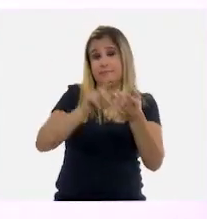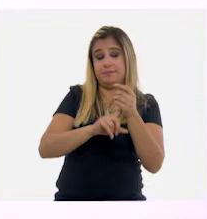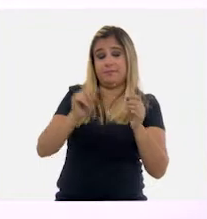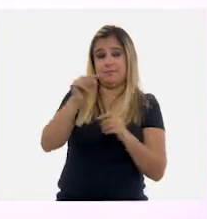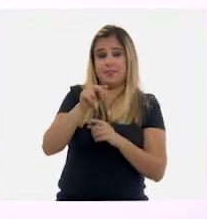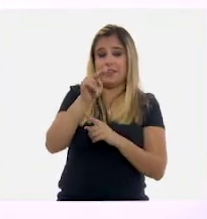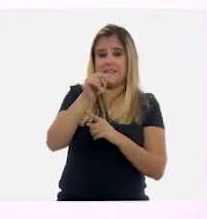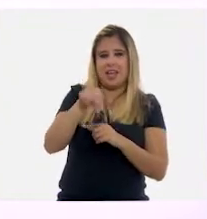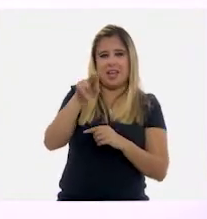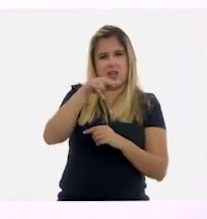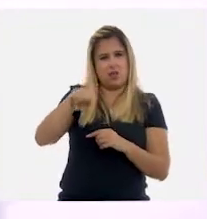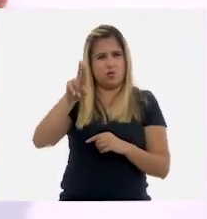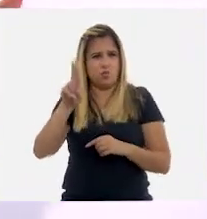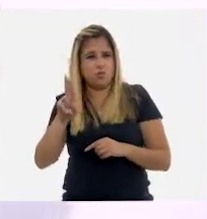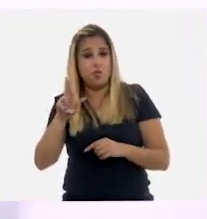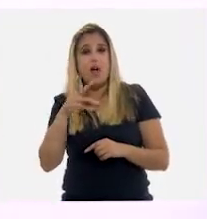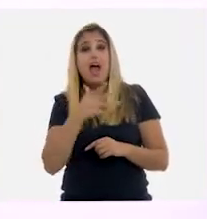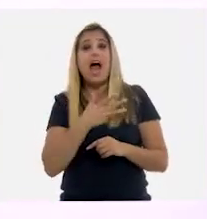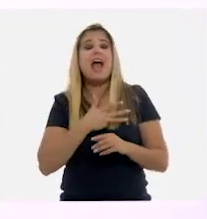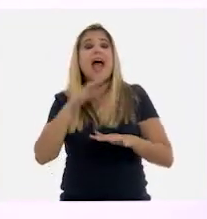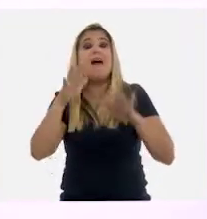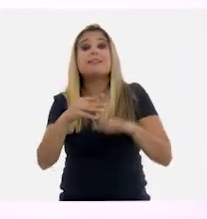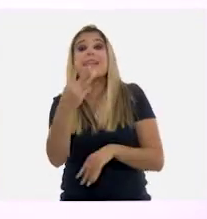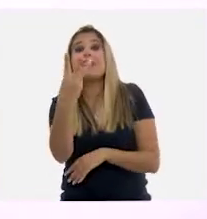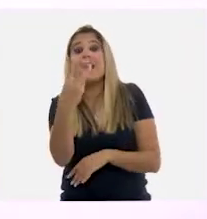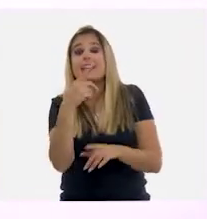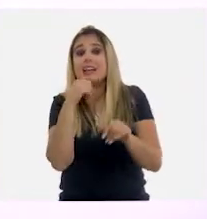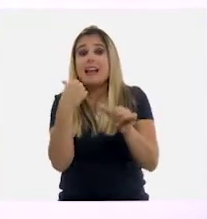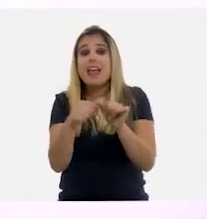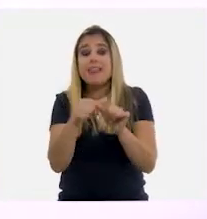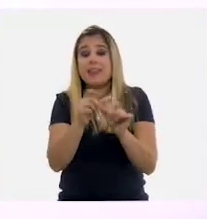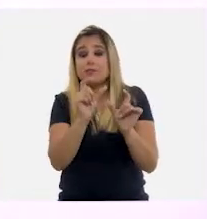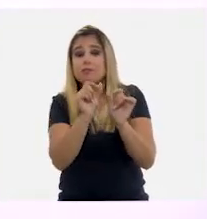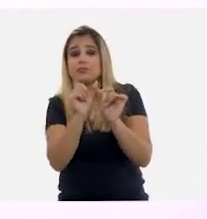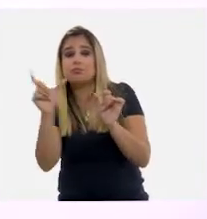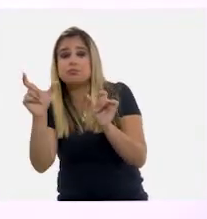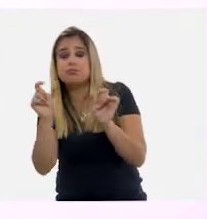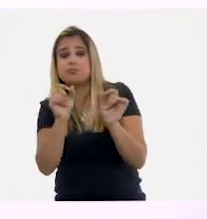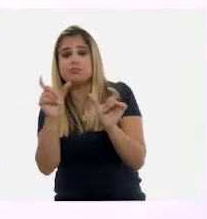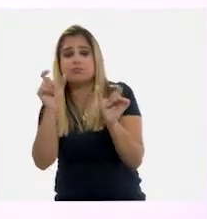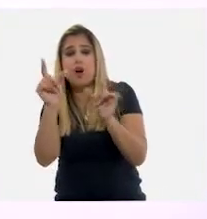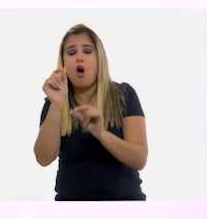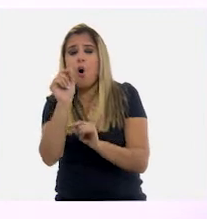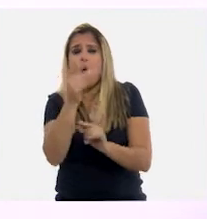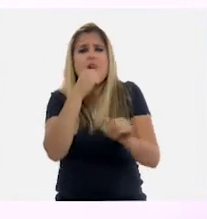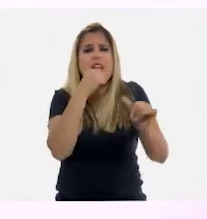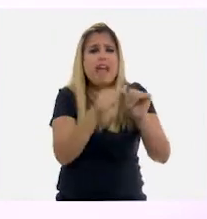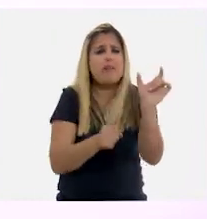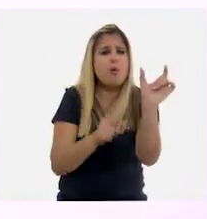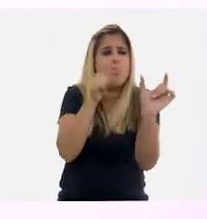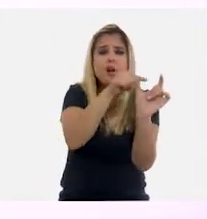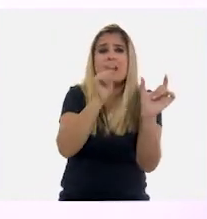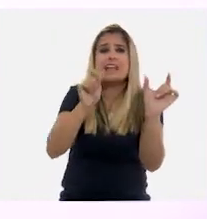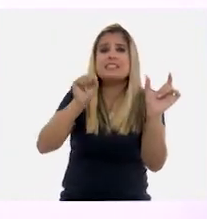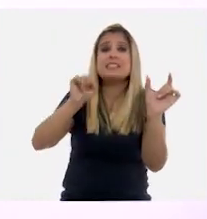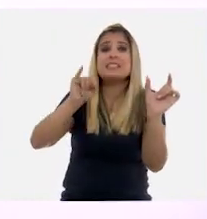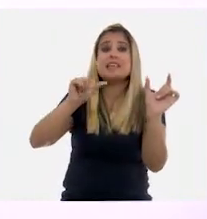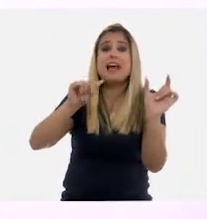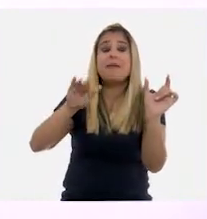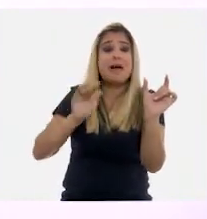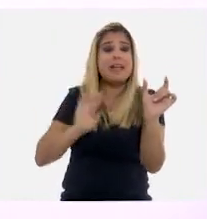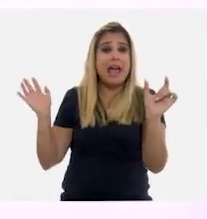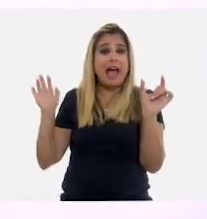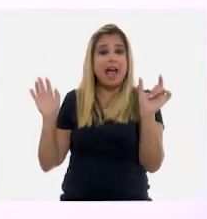en el Ñañú abarcan a veces tres letras. O con una sola letra ya es una sílaba. ¿Sí?